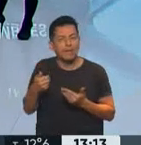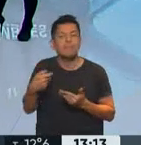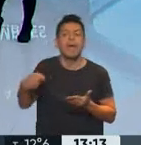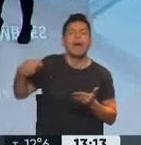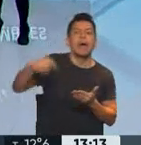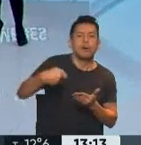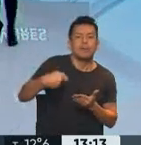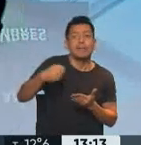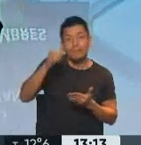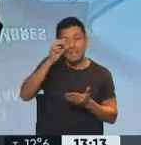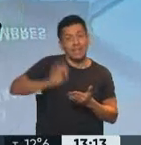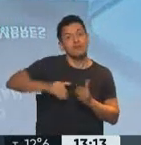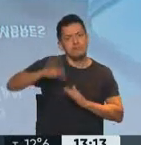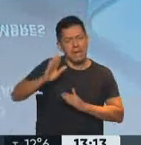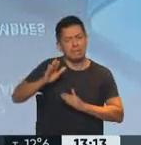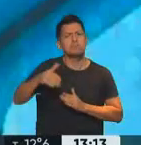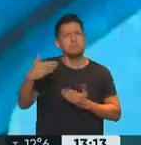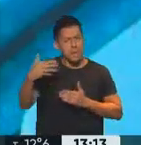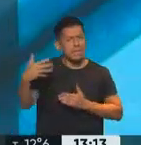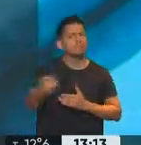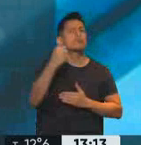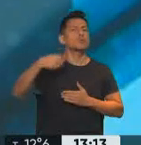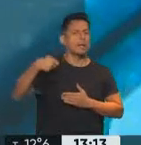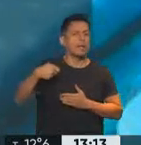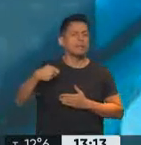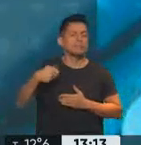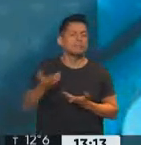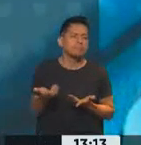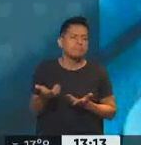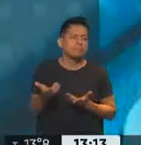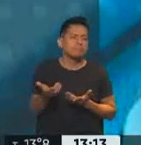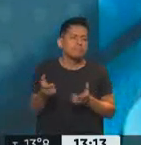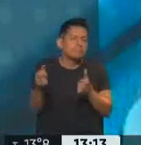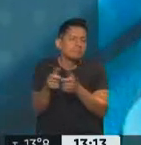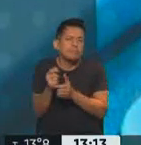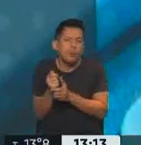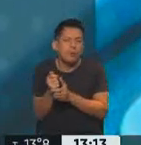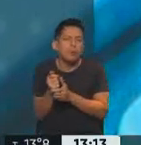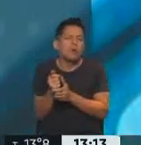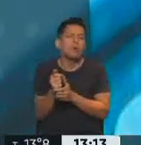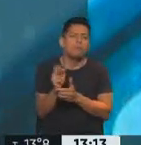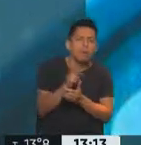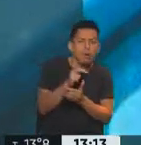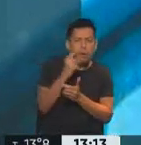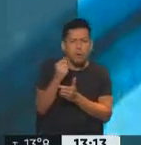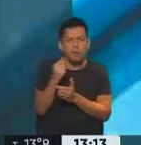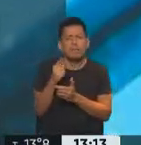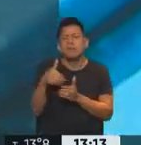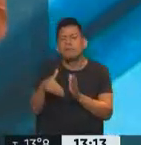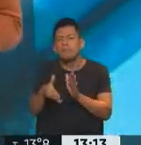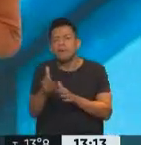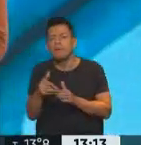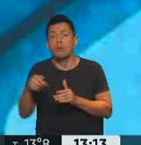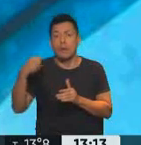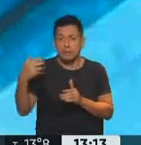podrían estar en condiciones de jubilarse es decir es ínfima la cantidad de varones y de mujeres que está en condiciones y dentro de ese número